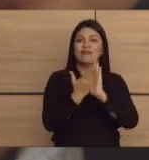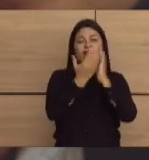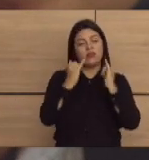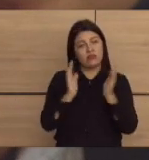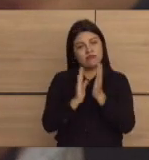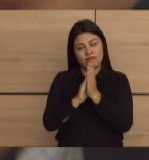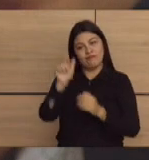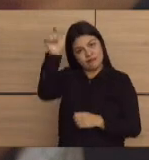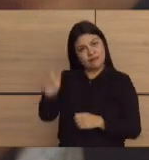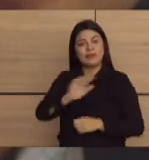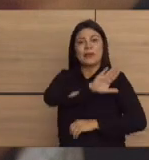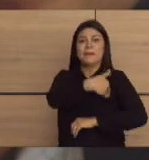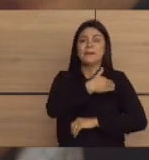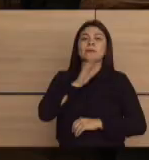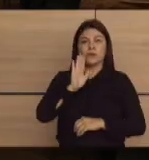aplauso para María Victoria Angulo.